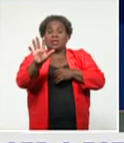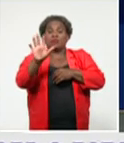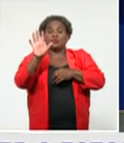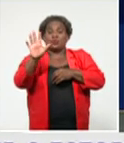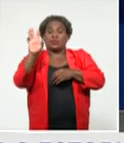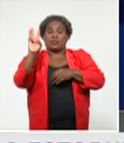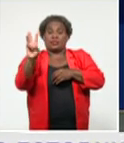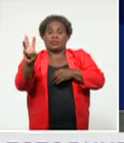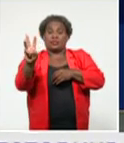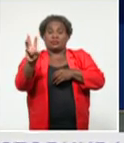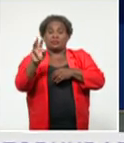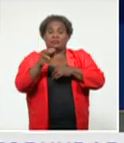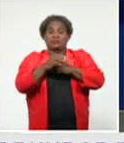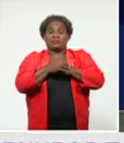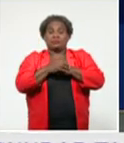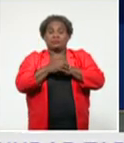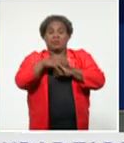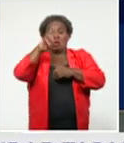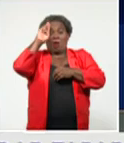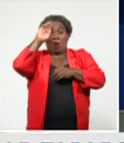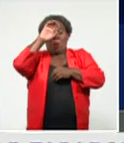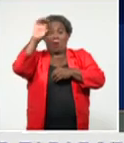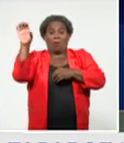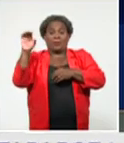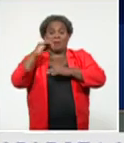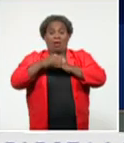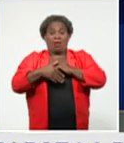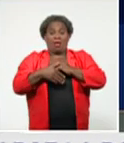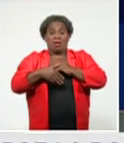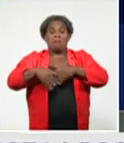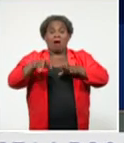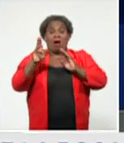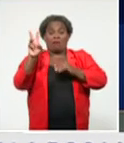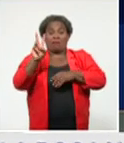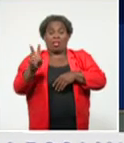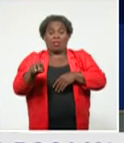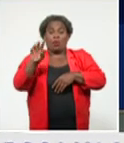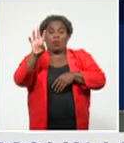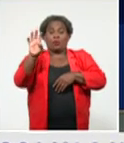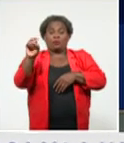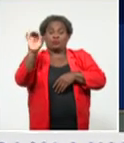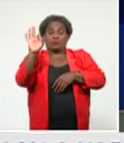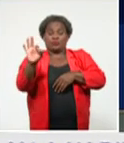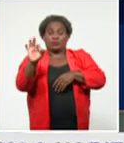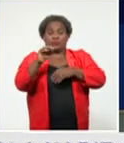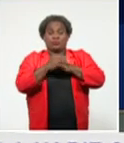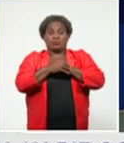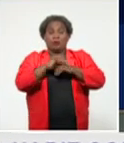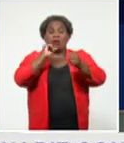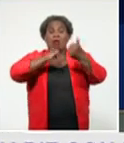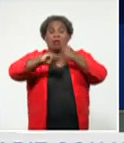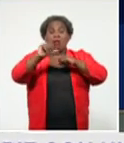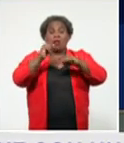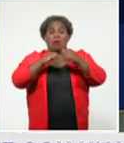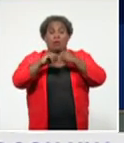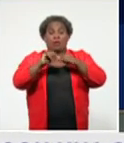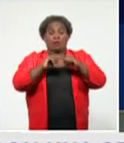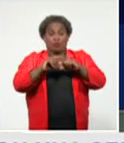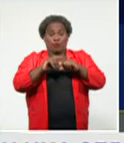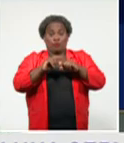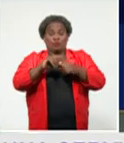553, Hospital Hermanos Amejeira 408, los laboratorios del Centro